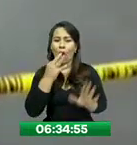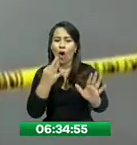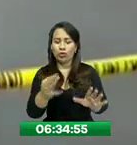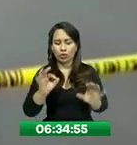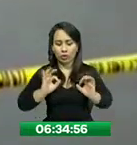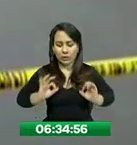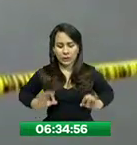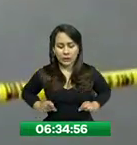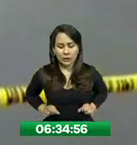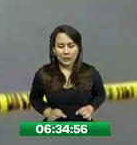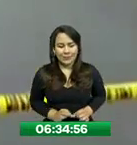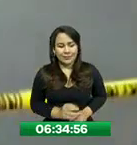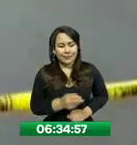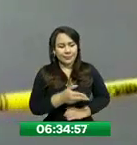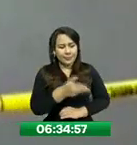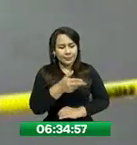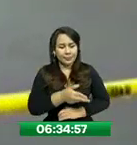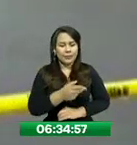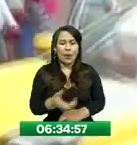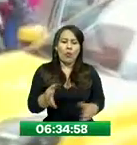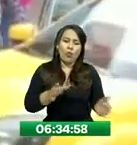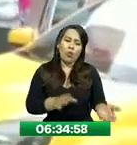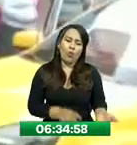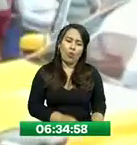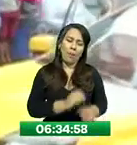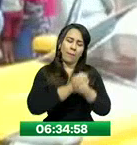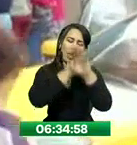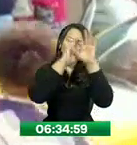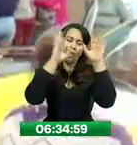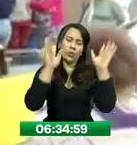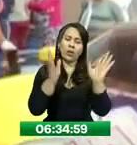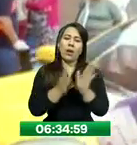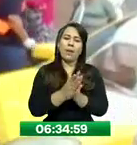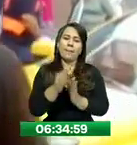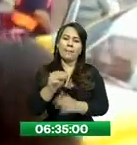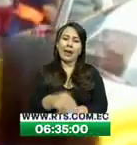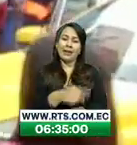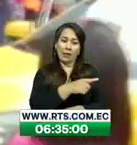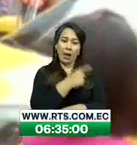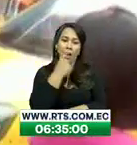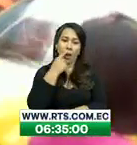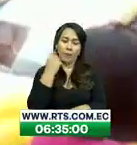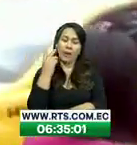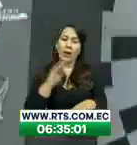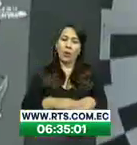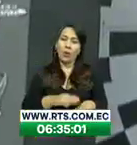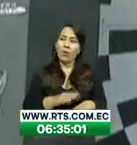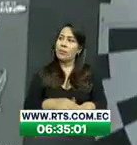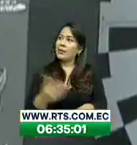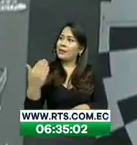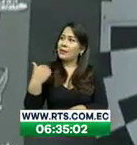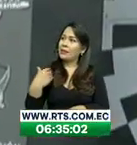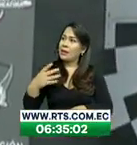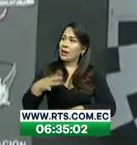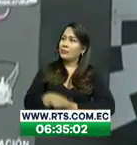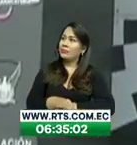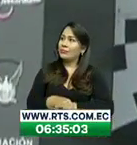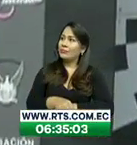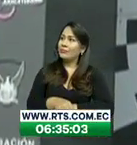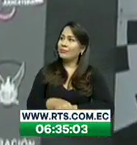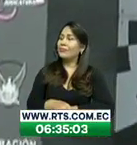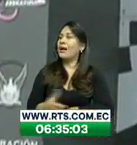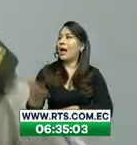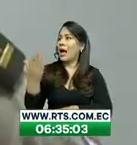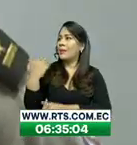pero murió la madrugada de este martes. Según la policía, él tenía antecedentes y habría portado un grillete electrónico